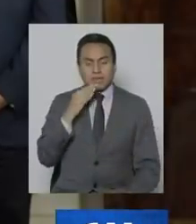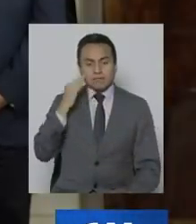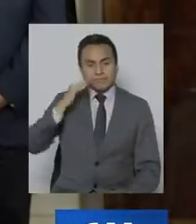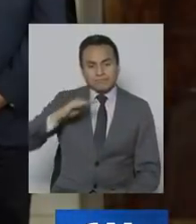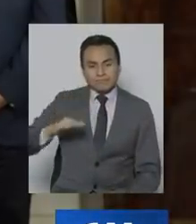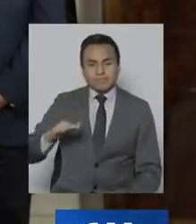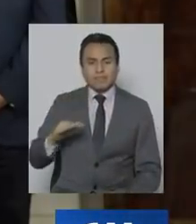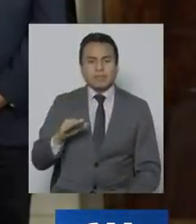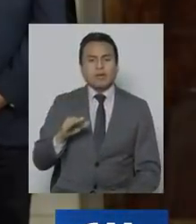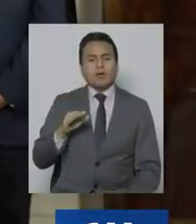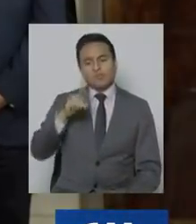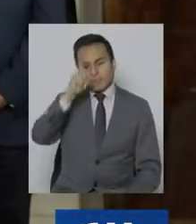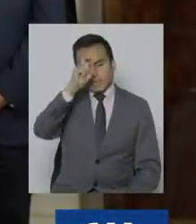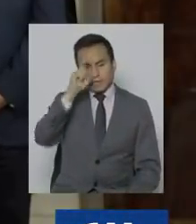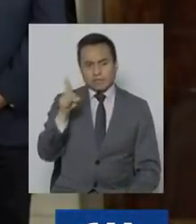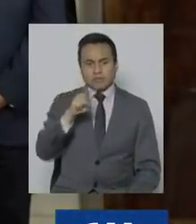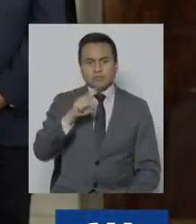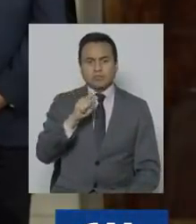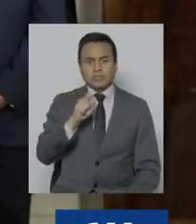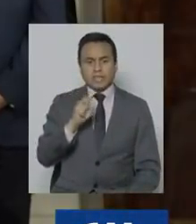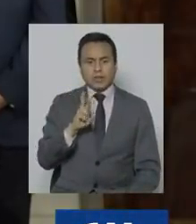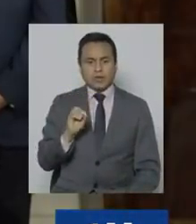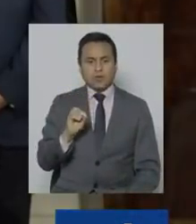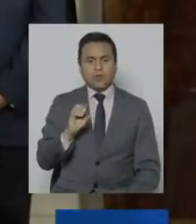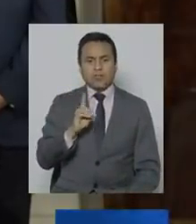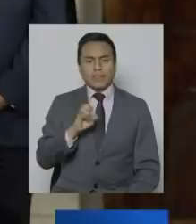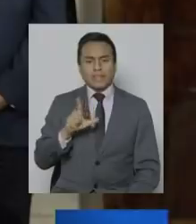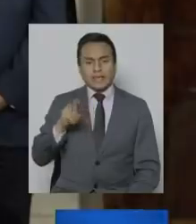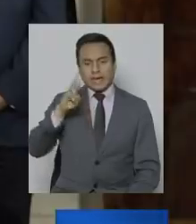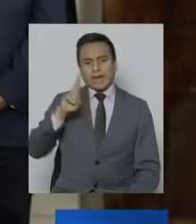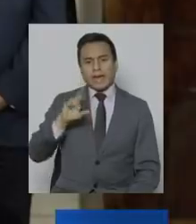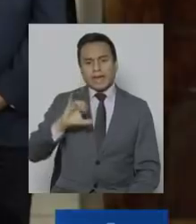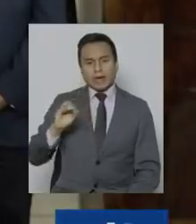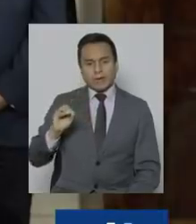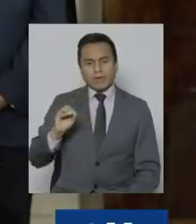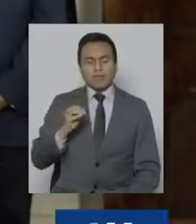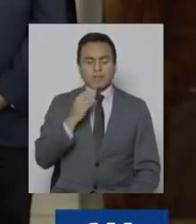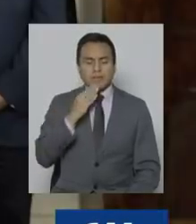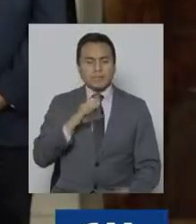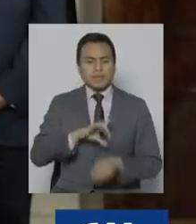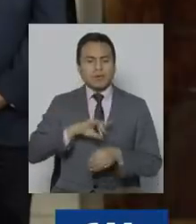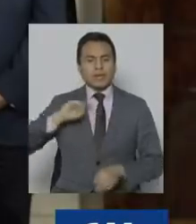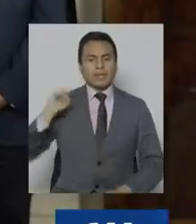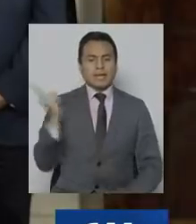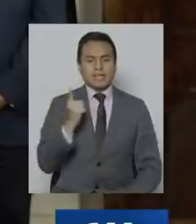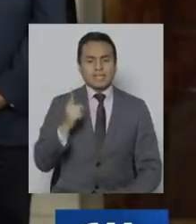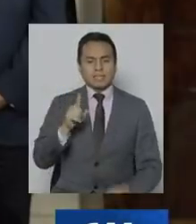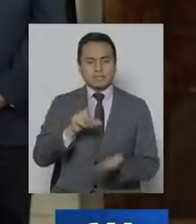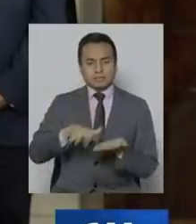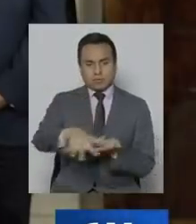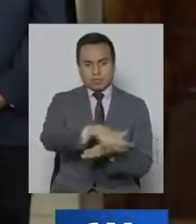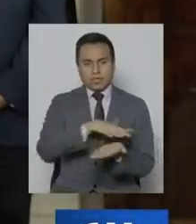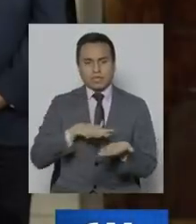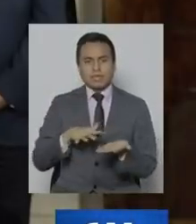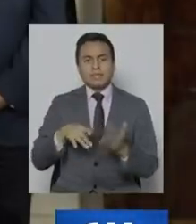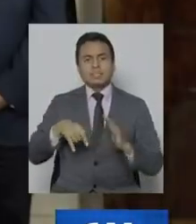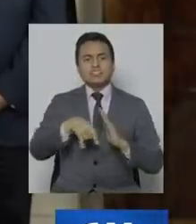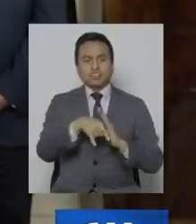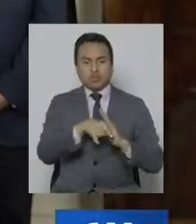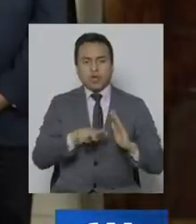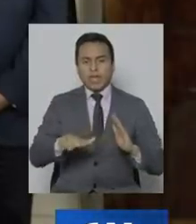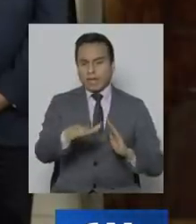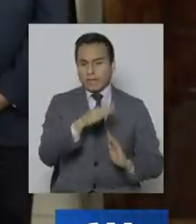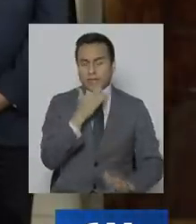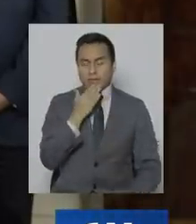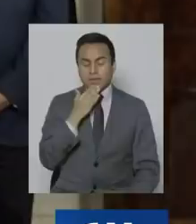en el Hospital Sótero del Río. Fue médico general de zona en la isla de Chiloé.